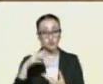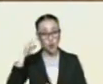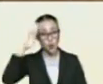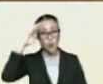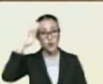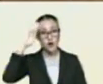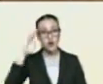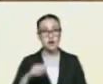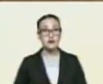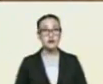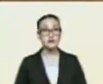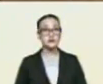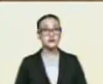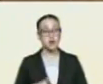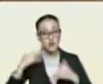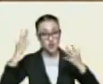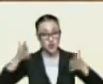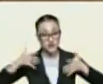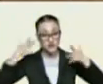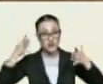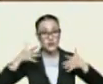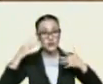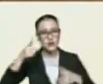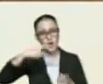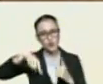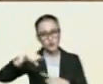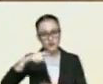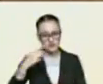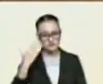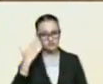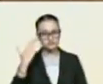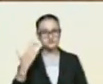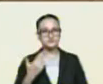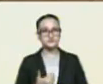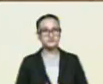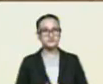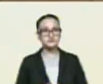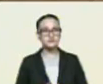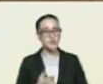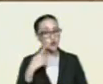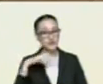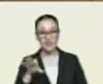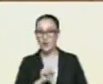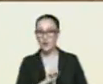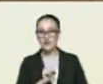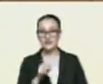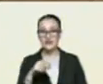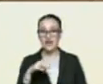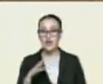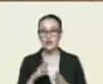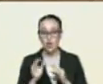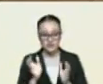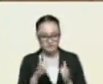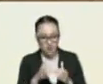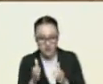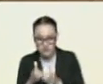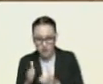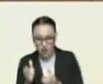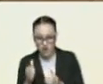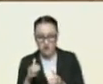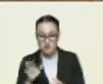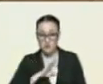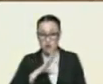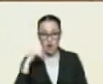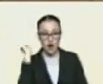cubana, orientadora. Bueno, ustedes con esta elección quizás no se daban cuenta porque estaban todos en sus regiones, en su